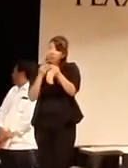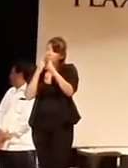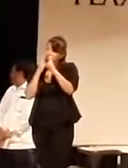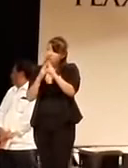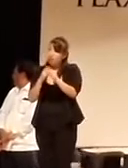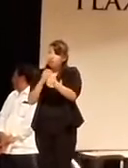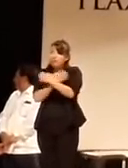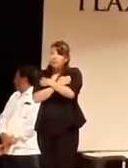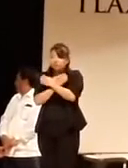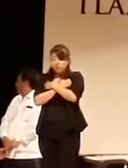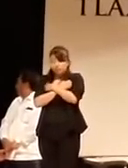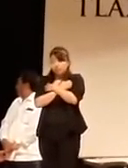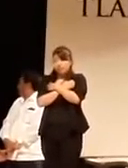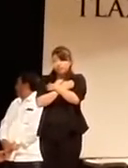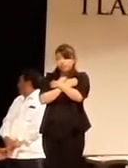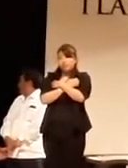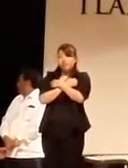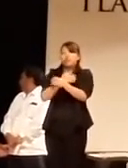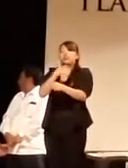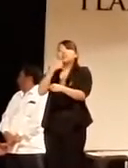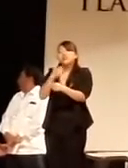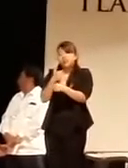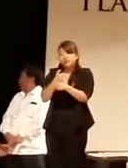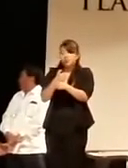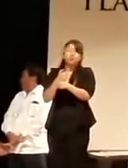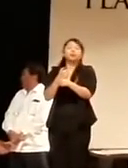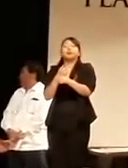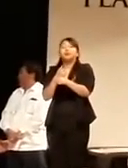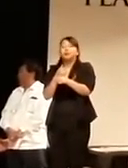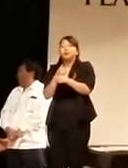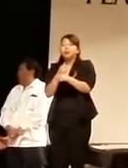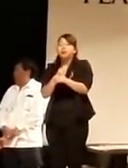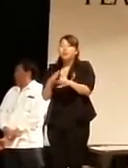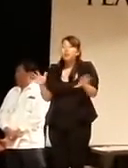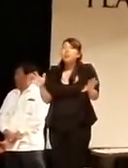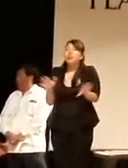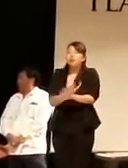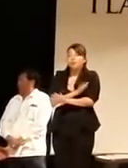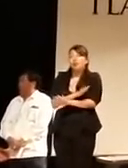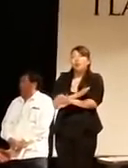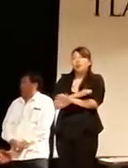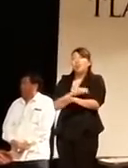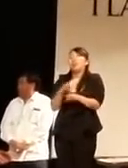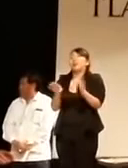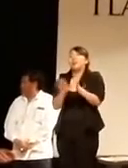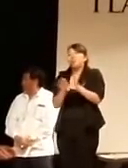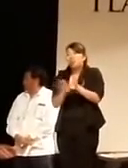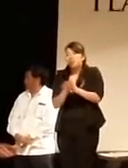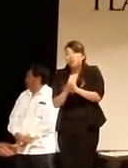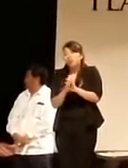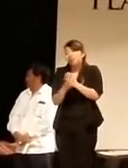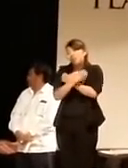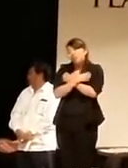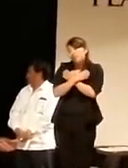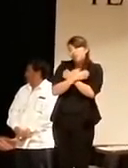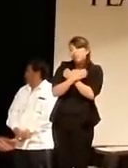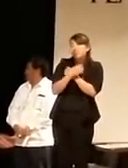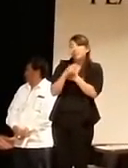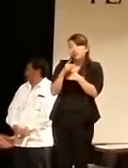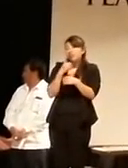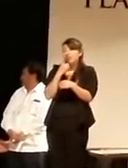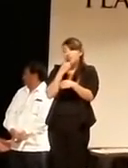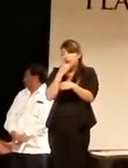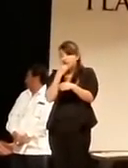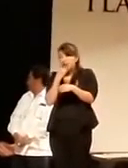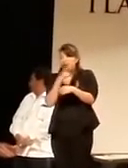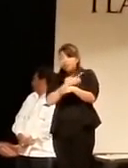la educación. Sexto, transformar la forma de concebir el sistema educativo también significa reconocer